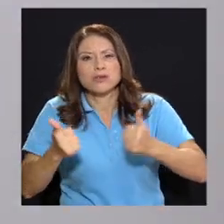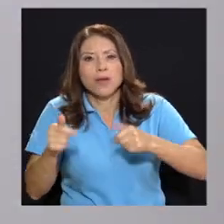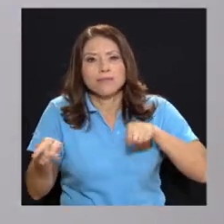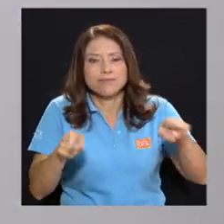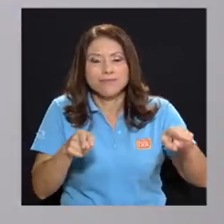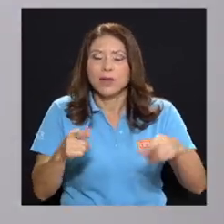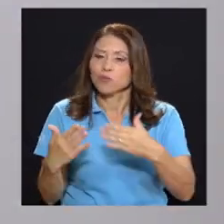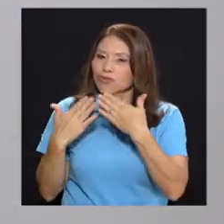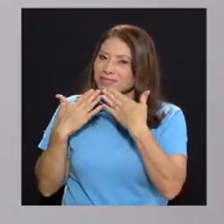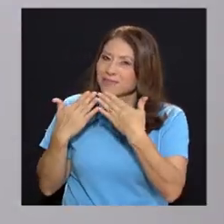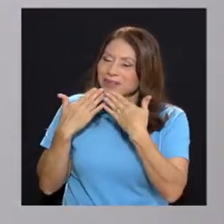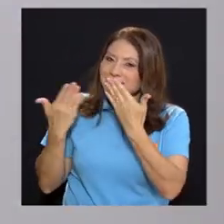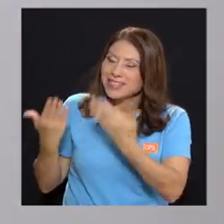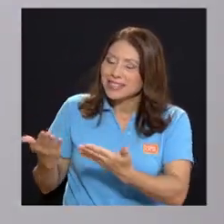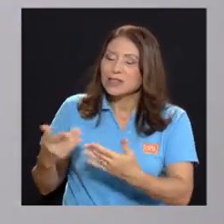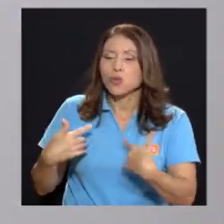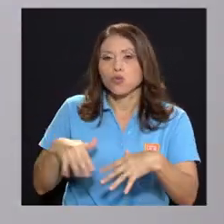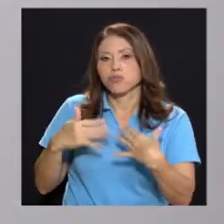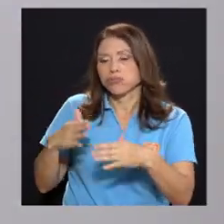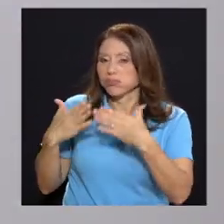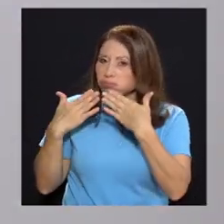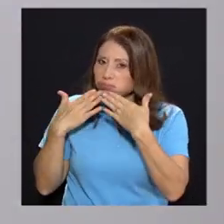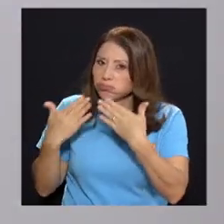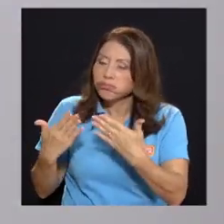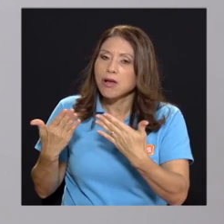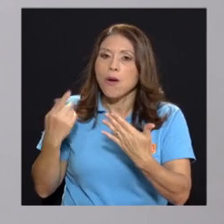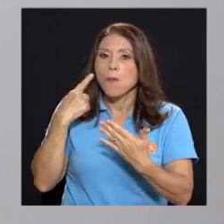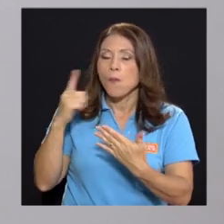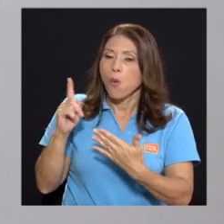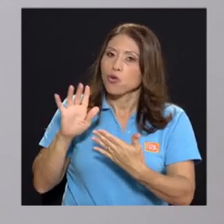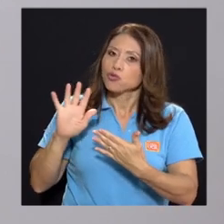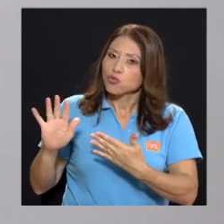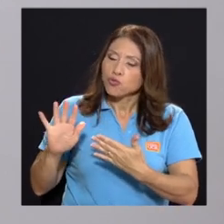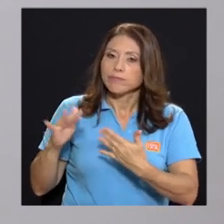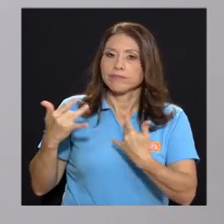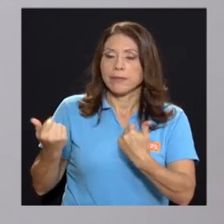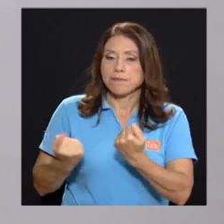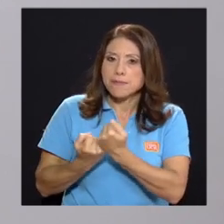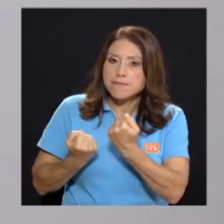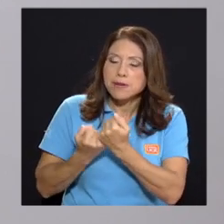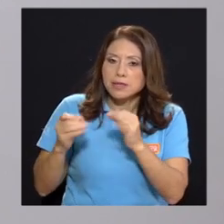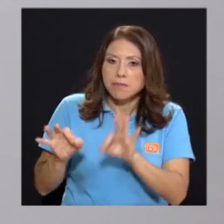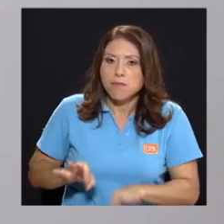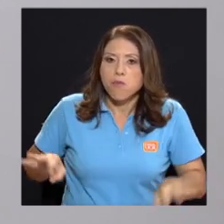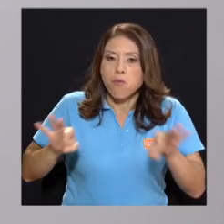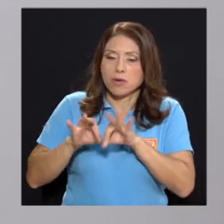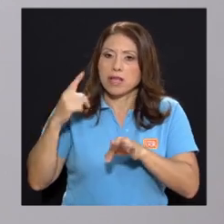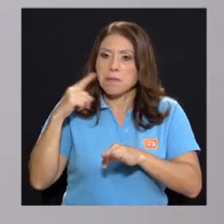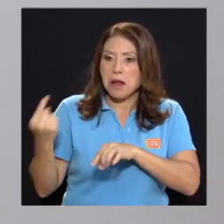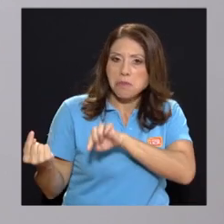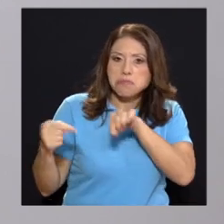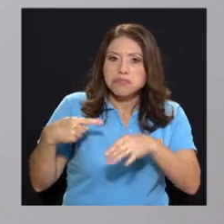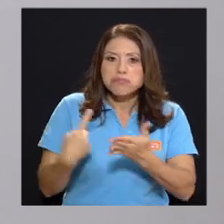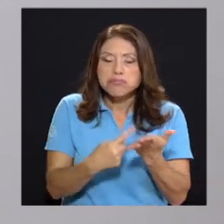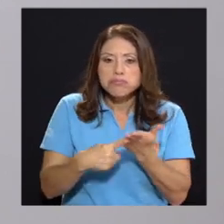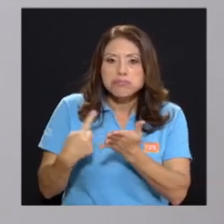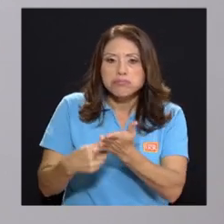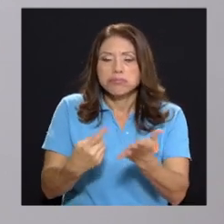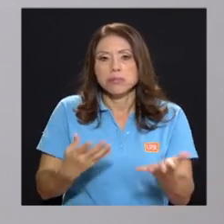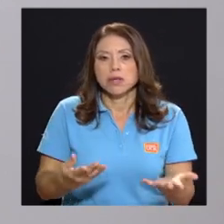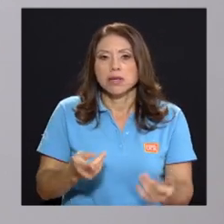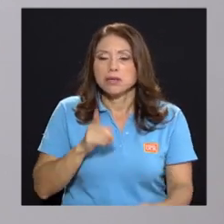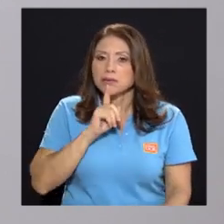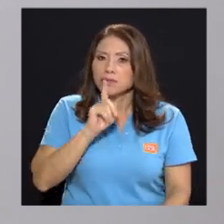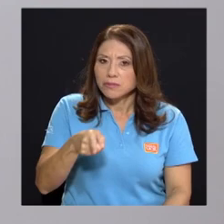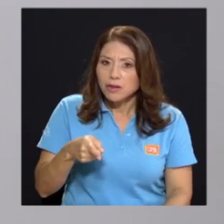muchísimas gracias jorge muy sumamente agradecidos por el aporte tan importante en esta discusión y sin duda alguna